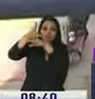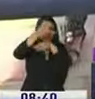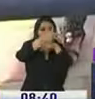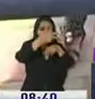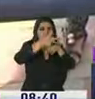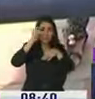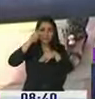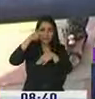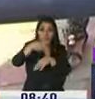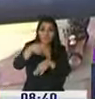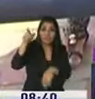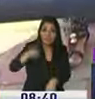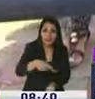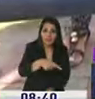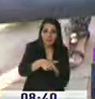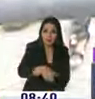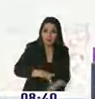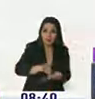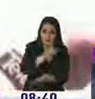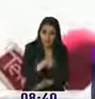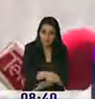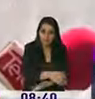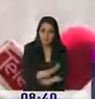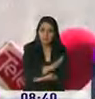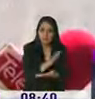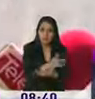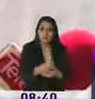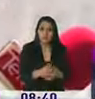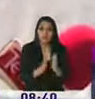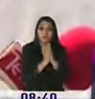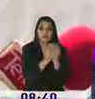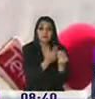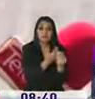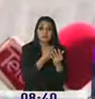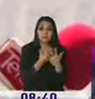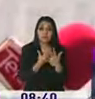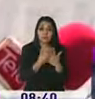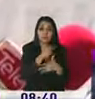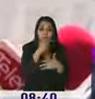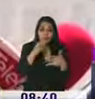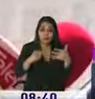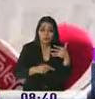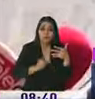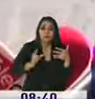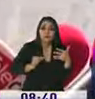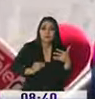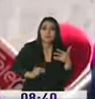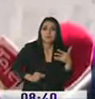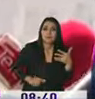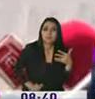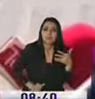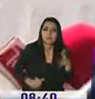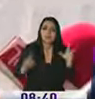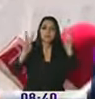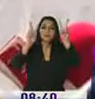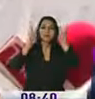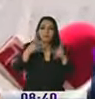que debería contar esta institución educativa. Y a eso estoy pidiendo un informe de todo pormenorizado, de todos estos detalles de